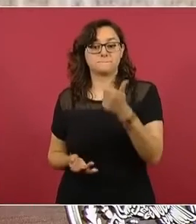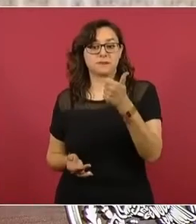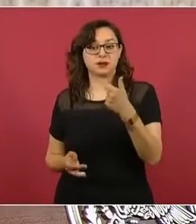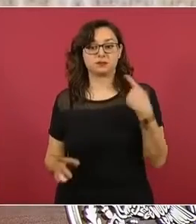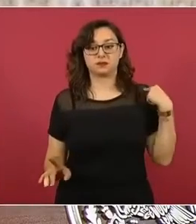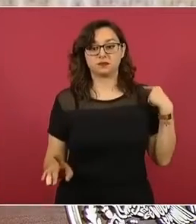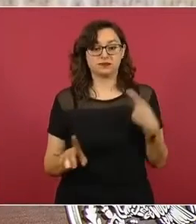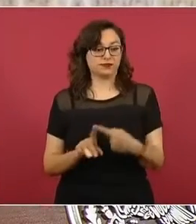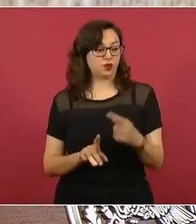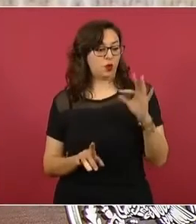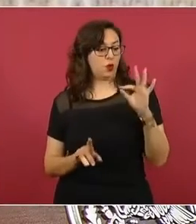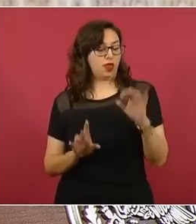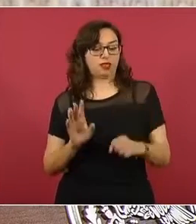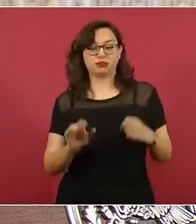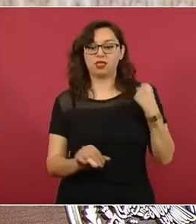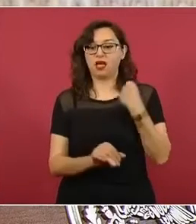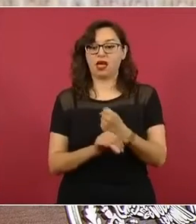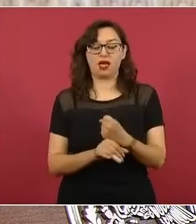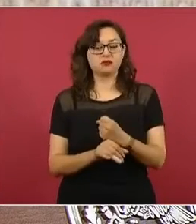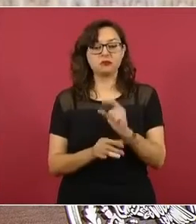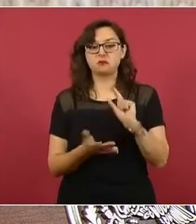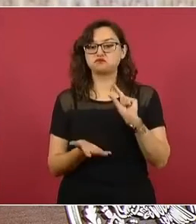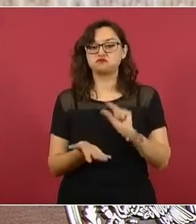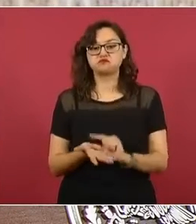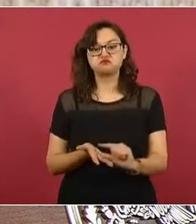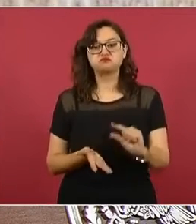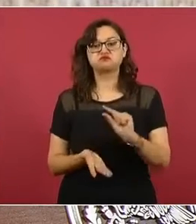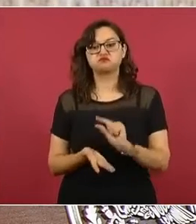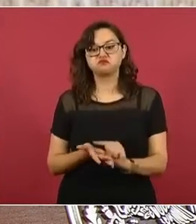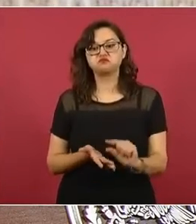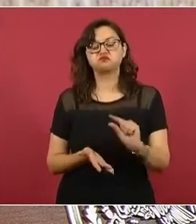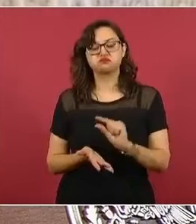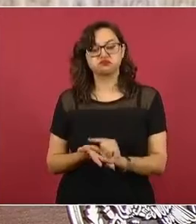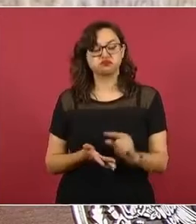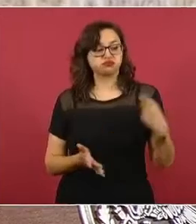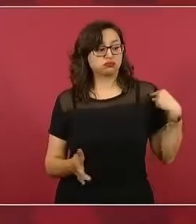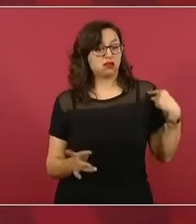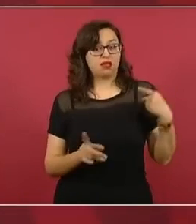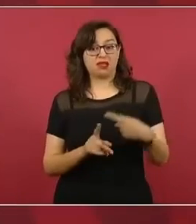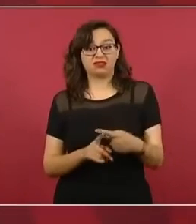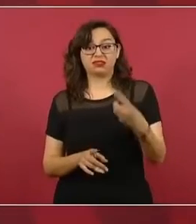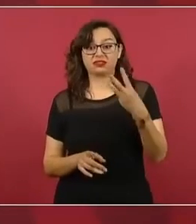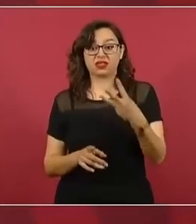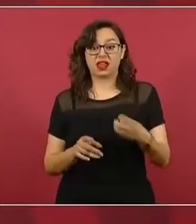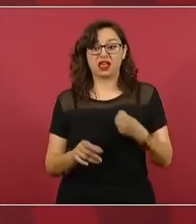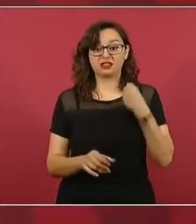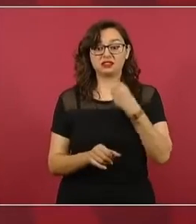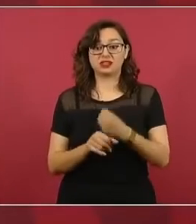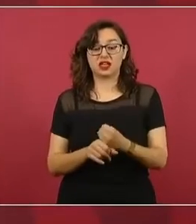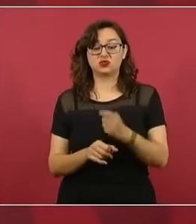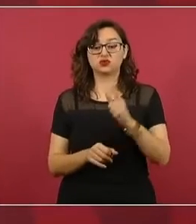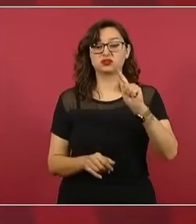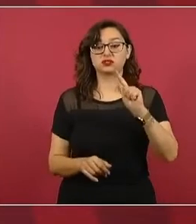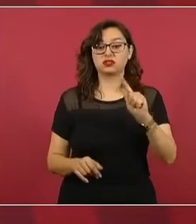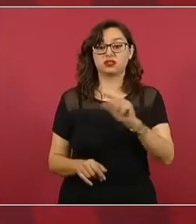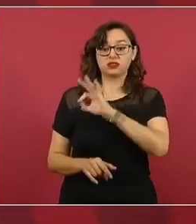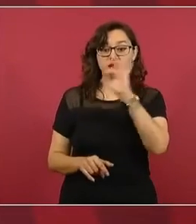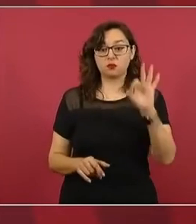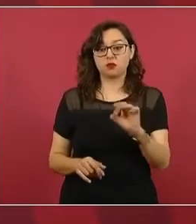El salario mínimo en los últimos 3 años se ha incrementado en